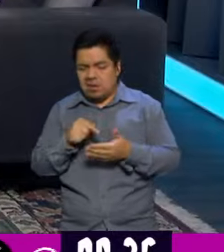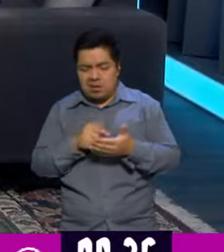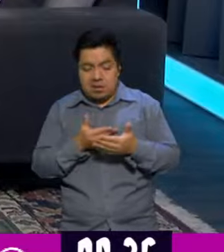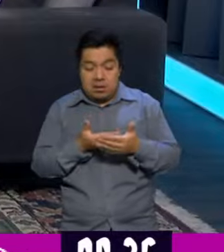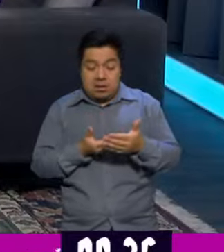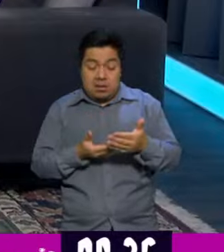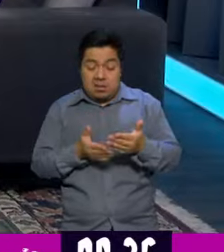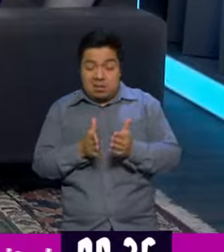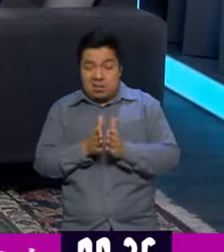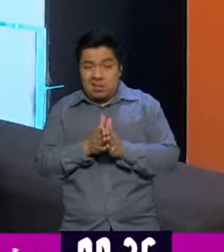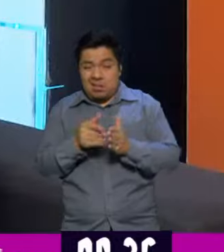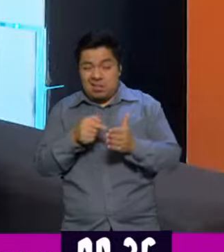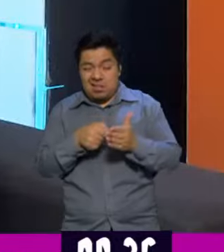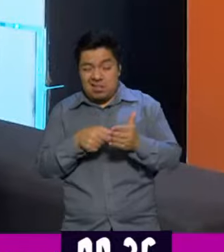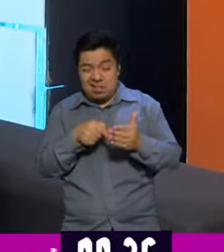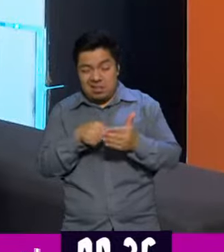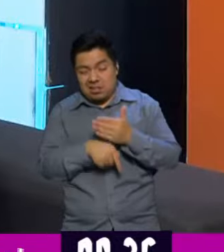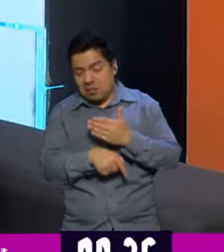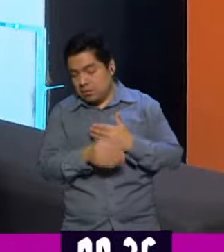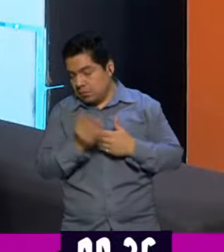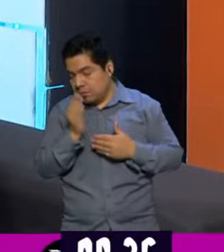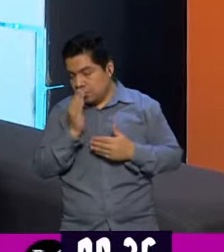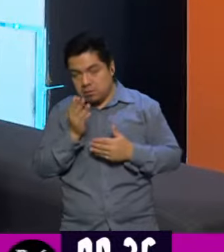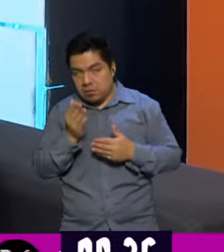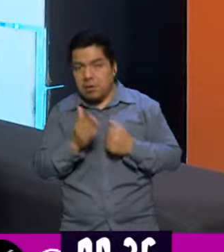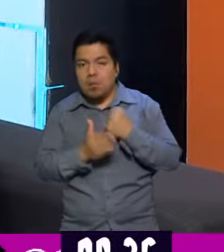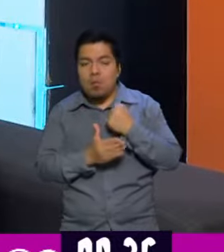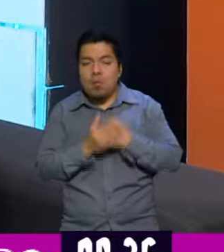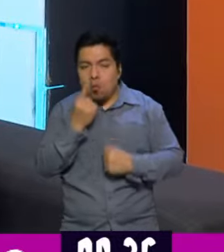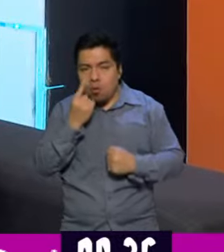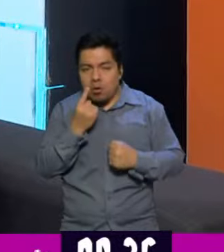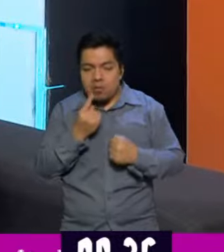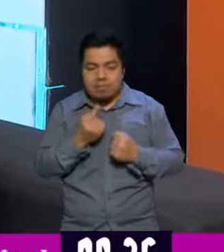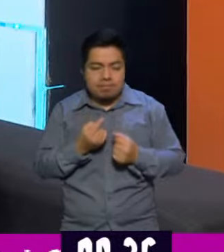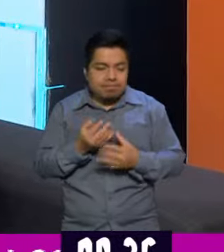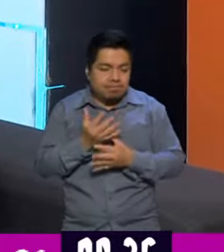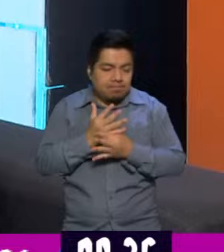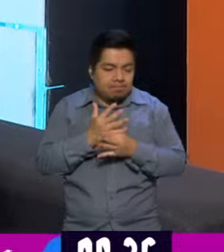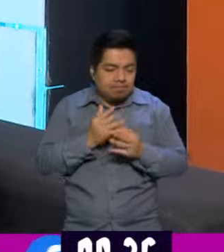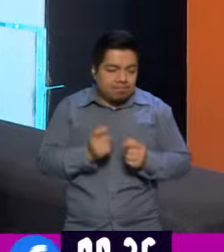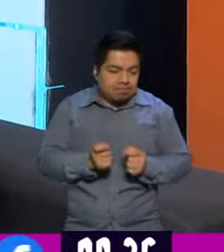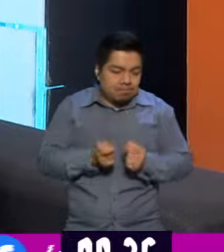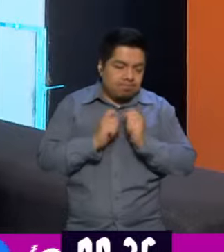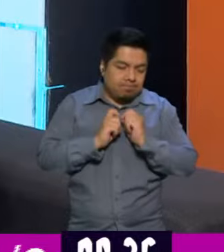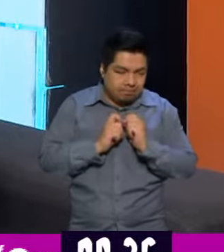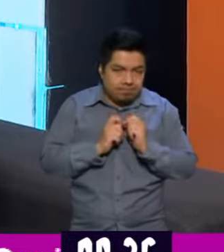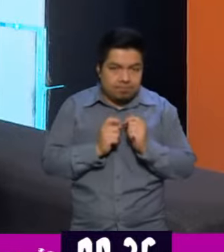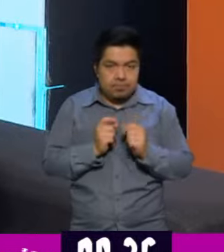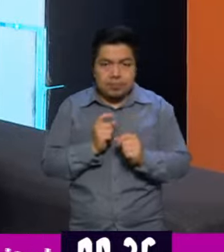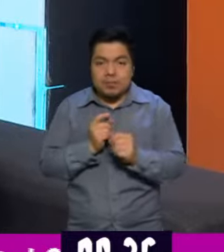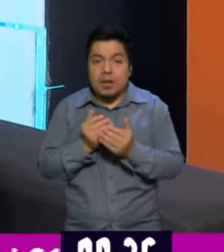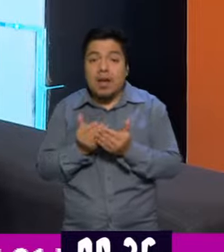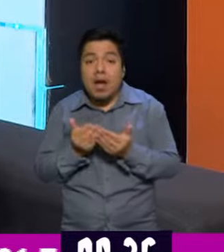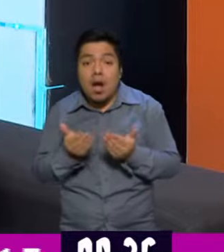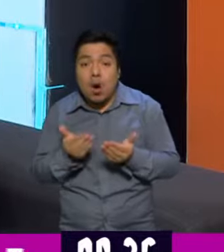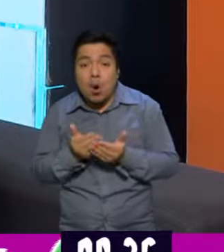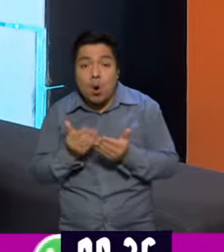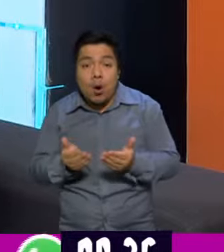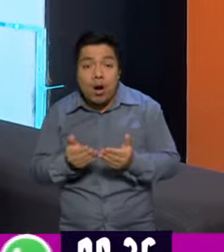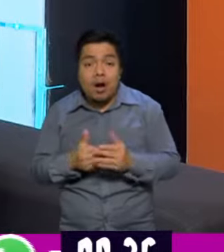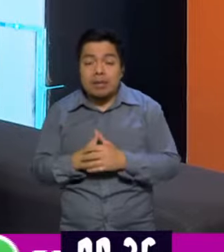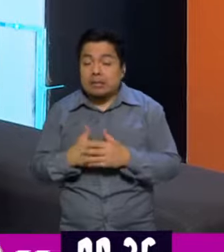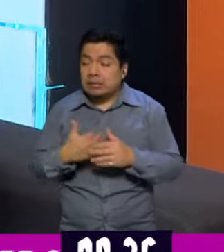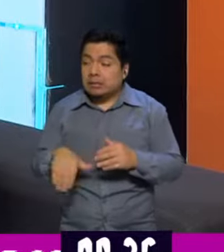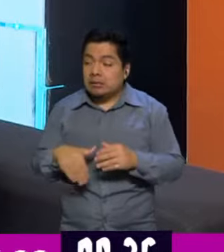lo es porque en el fondo de todo... asume esta argumentación que además en estos momentos